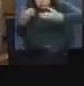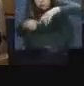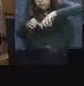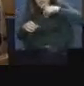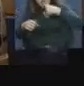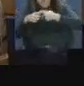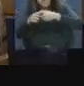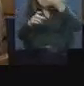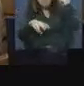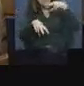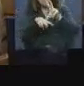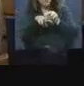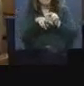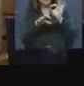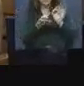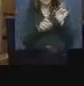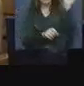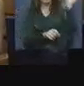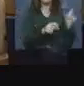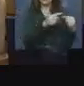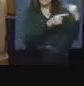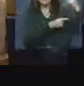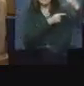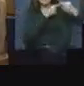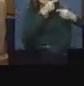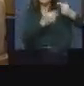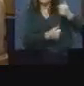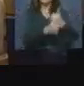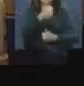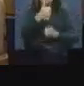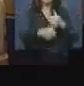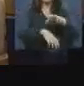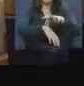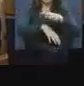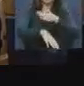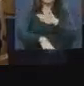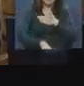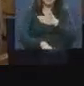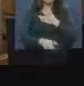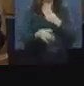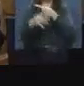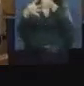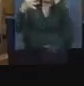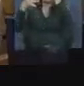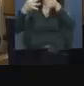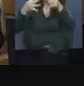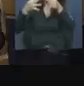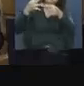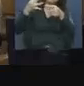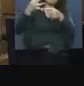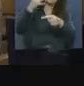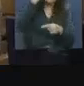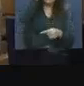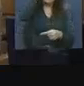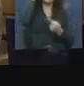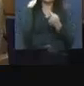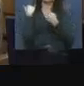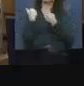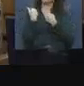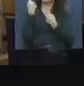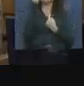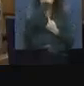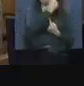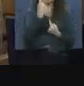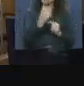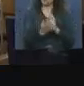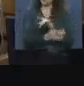suelo, o en un historiador, en los profesionales de la salud, en una urgencia, etcétera, etcétera, etcétera. Yo me pregunto,